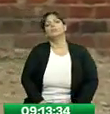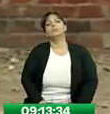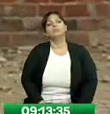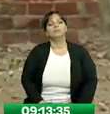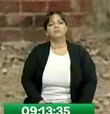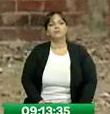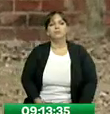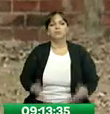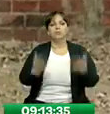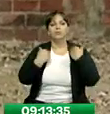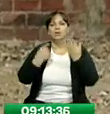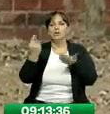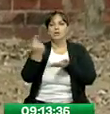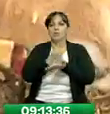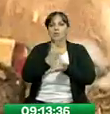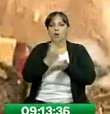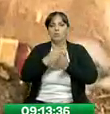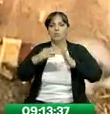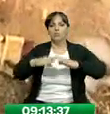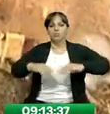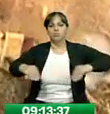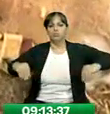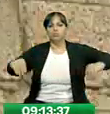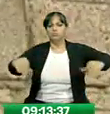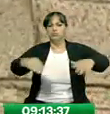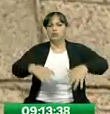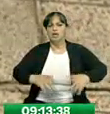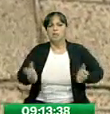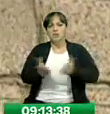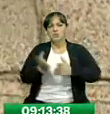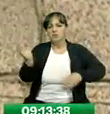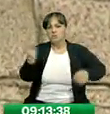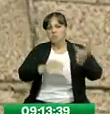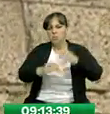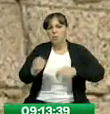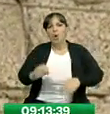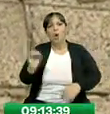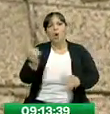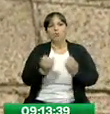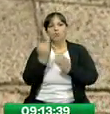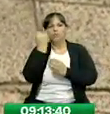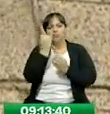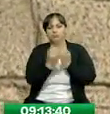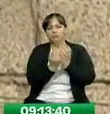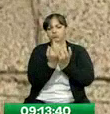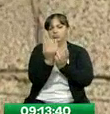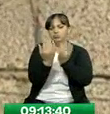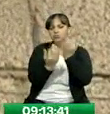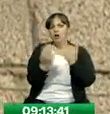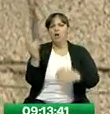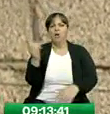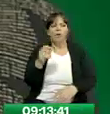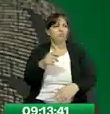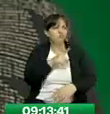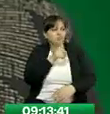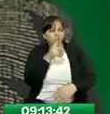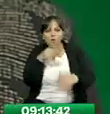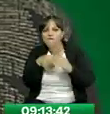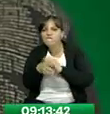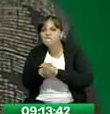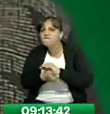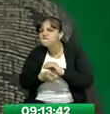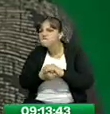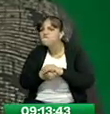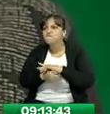guayaquil provoca más que molestias dolores de cabeza e inseguridad que a los vecinos de bueno que cierran todos esos solares porque